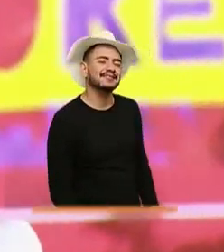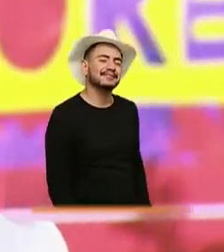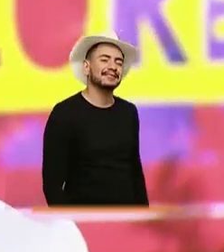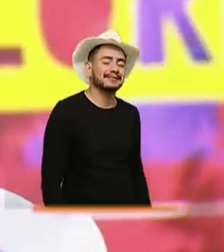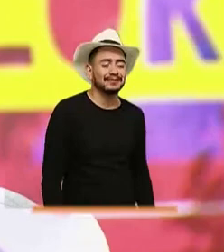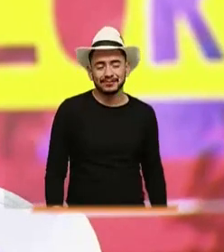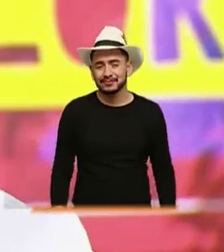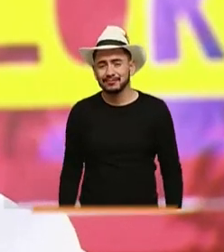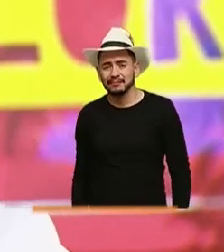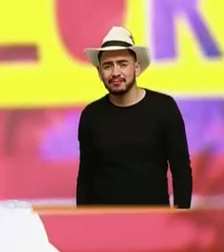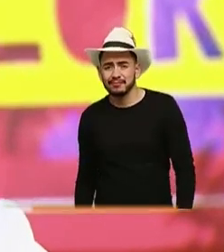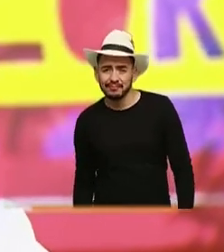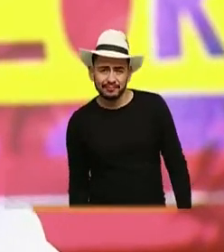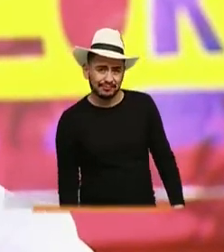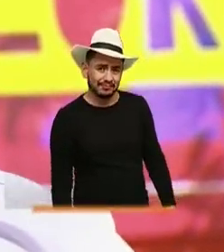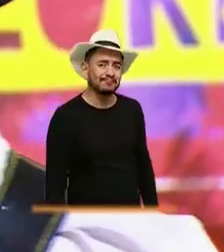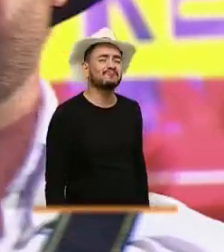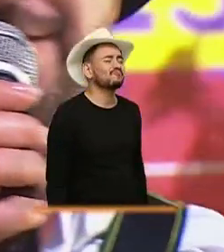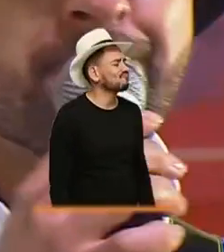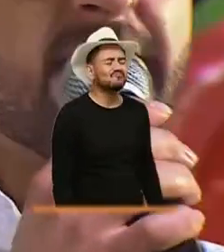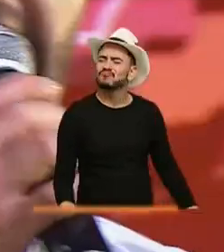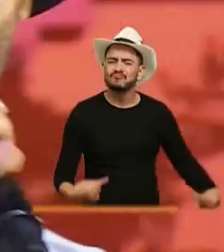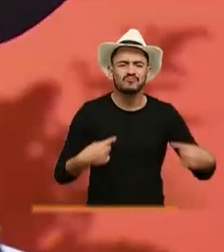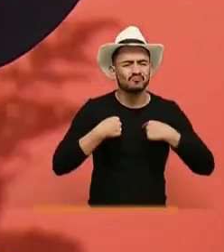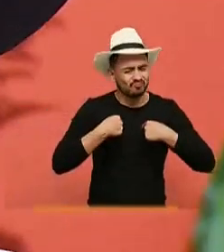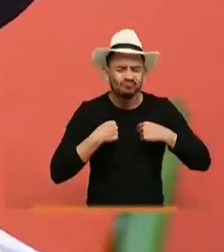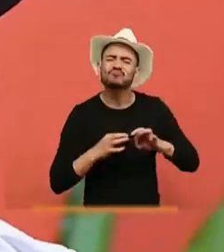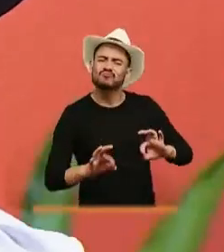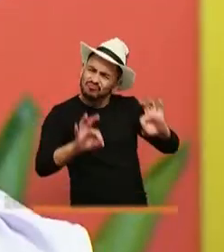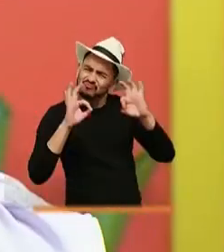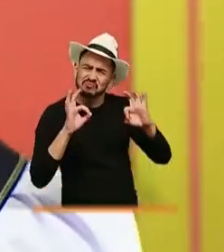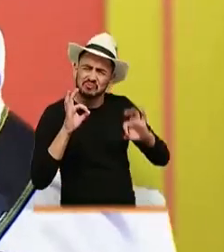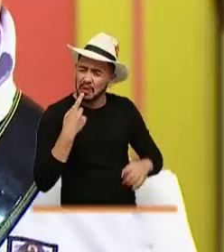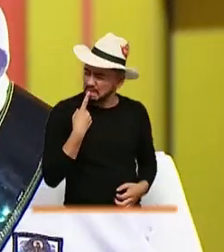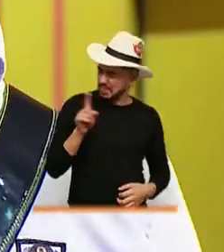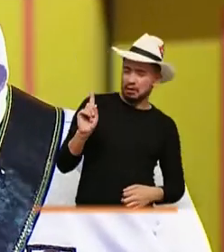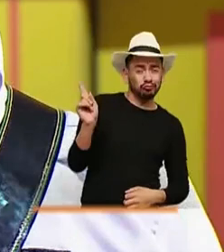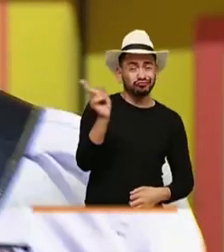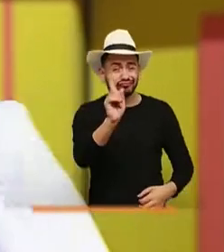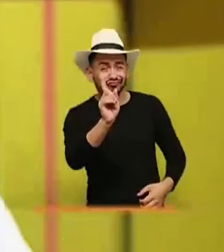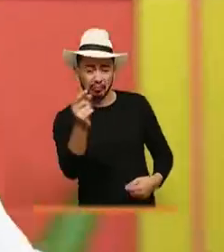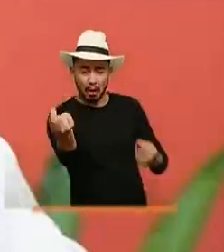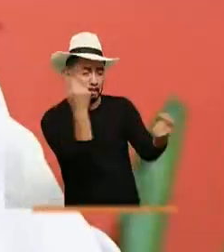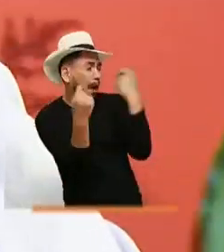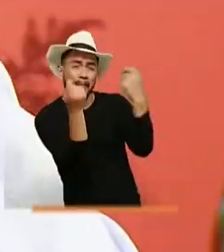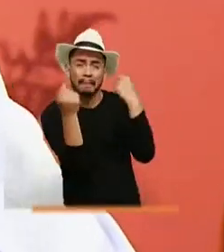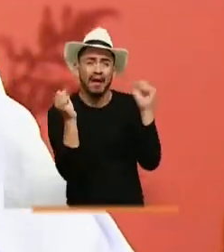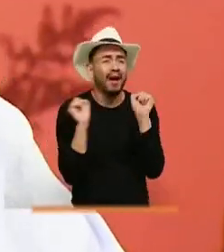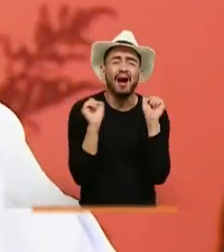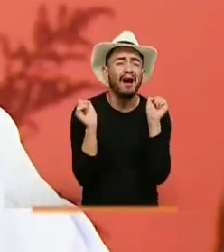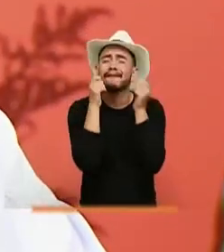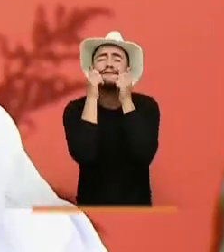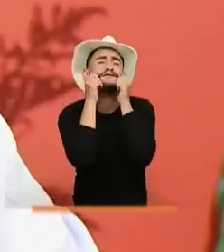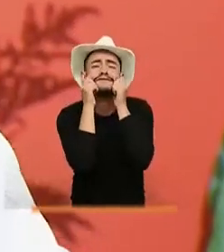No tengo belleza rara, me tratan como un nené. Y hasta la